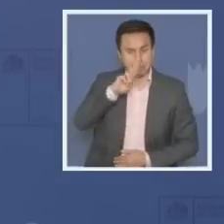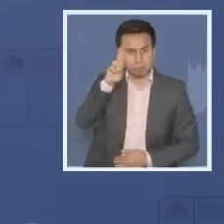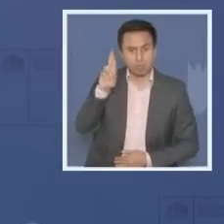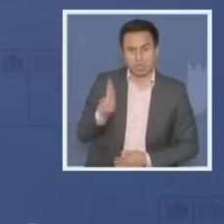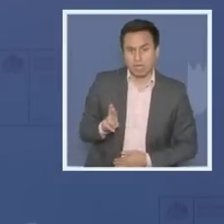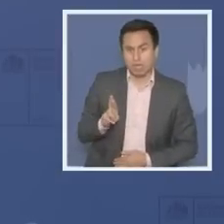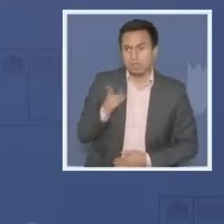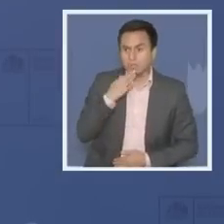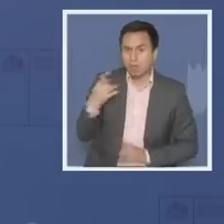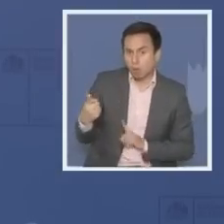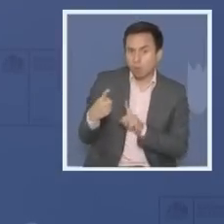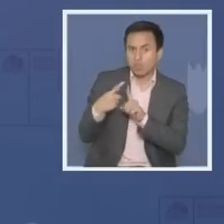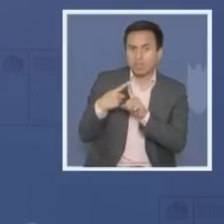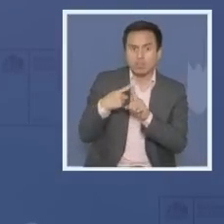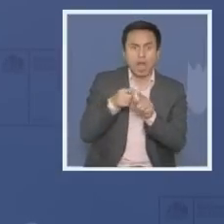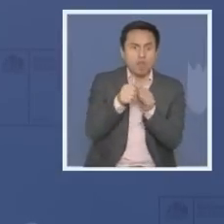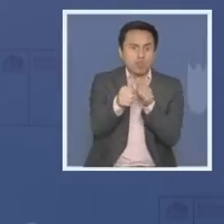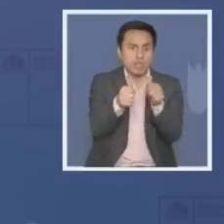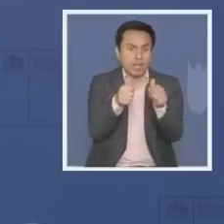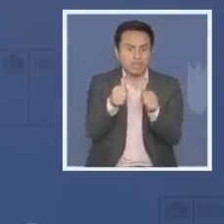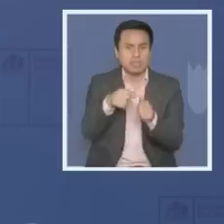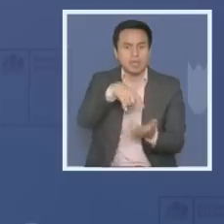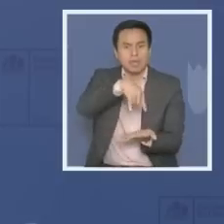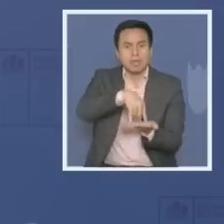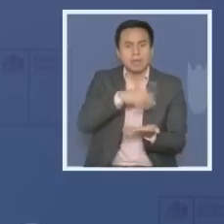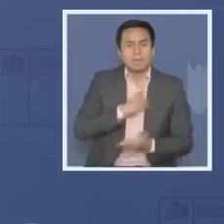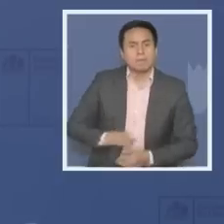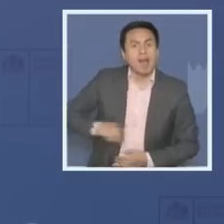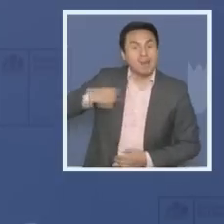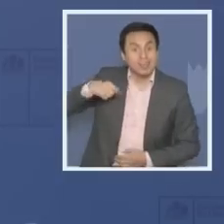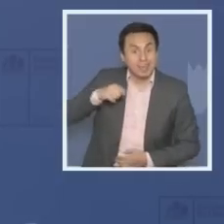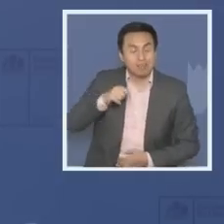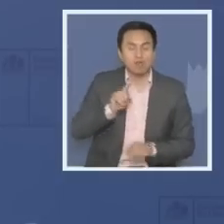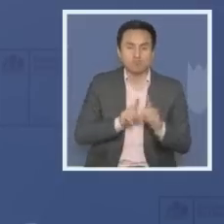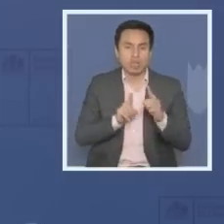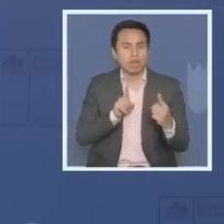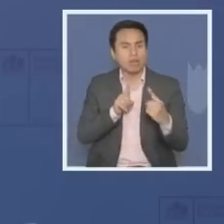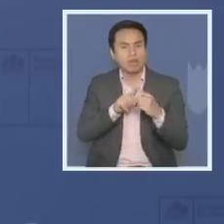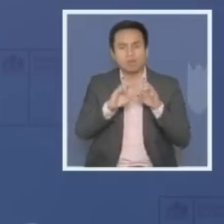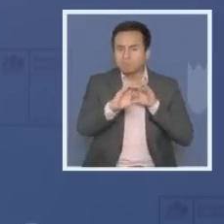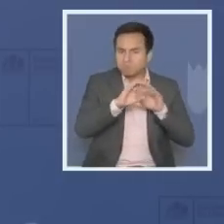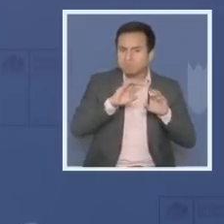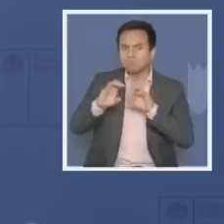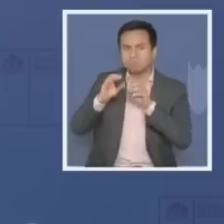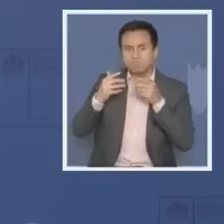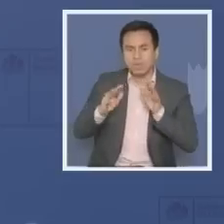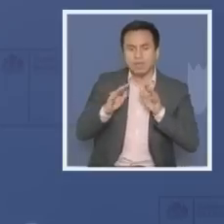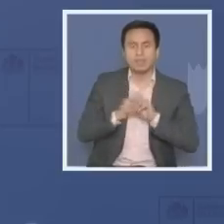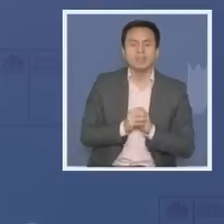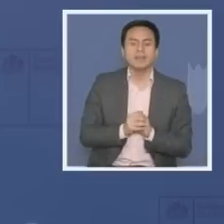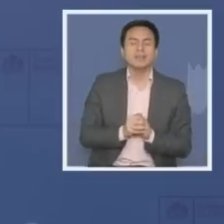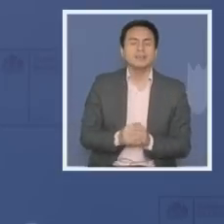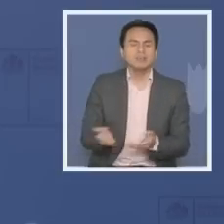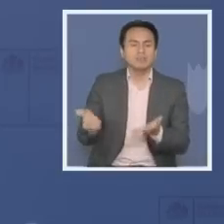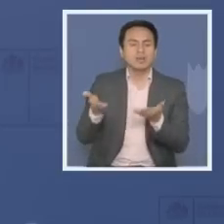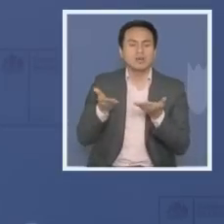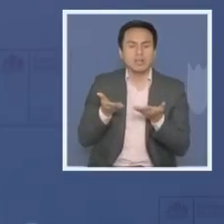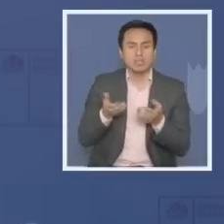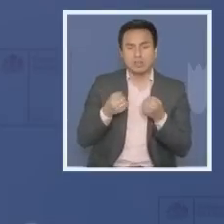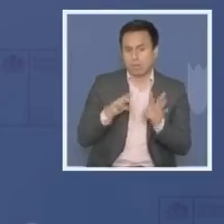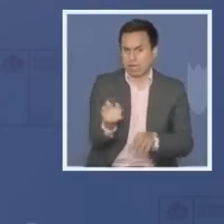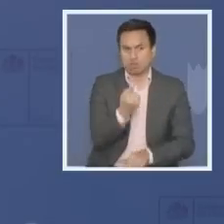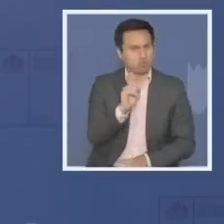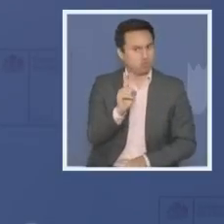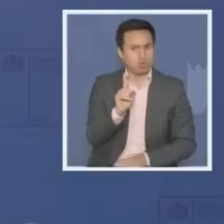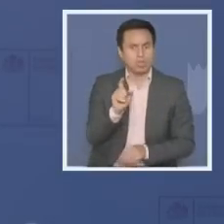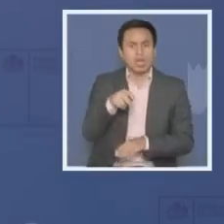República, también en contacto con otras autoridades como parlamentarios y parlamentarias con los que hemos estado conversando, no va a dejar solos a los